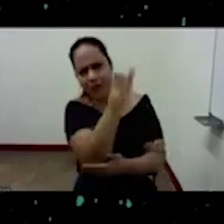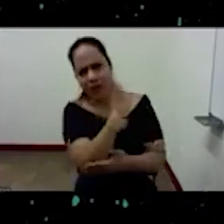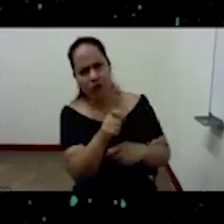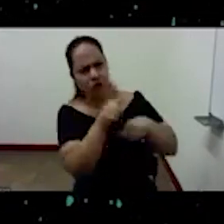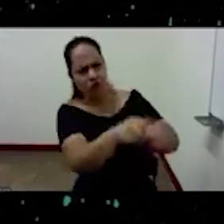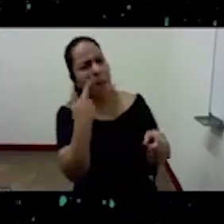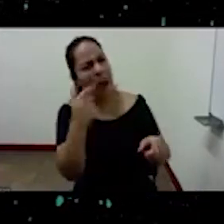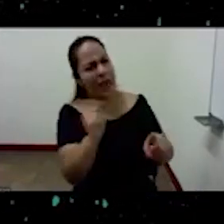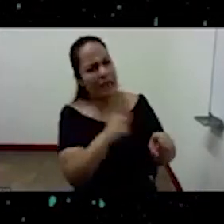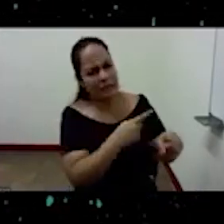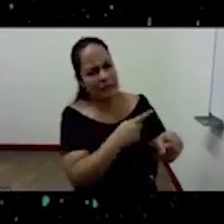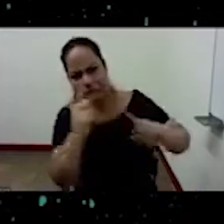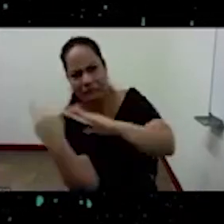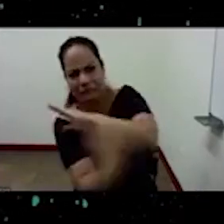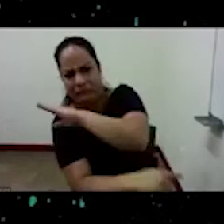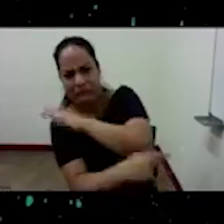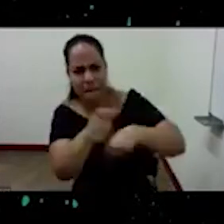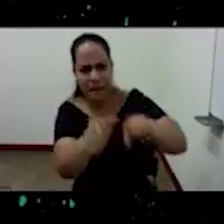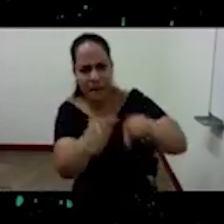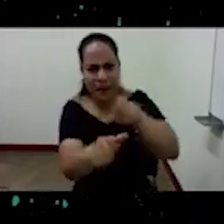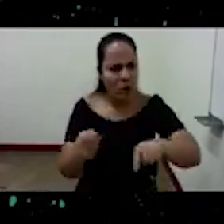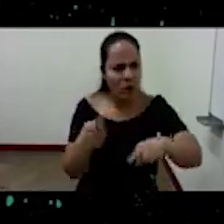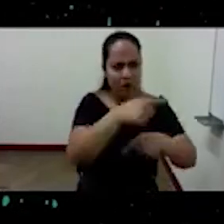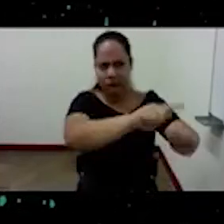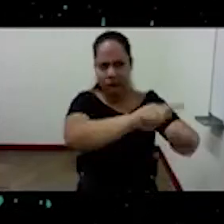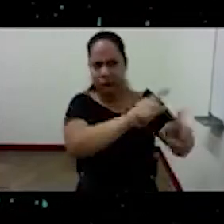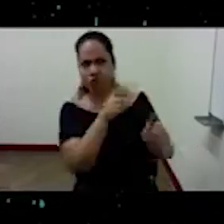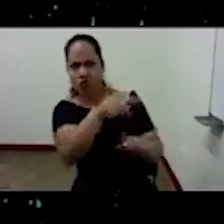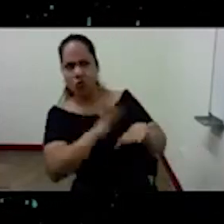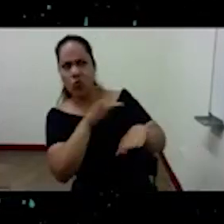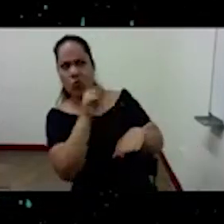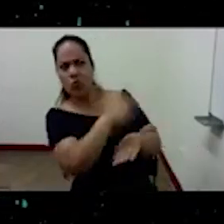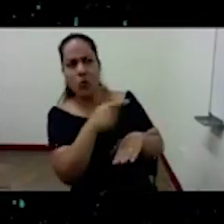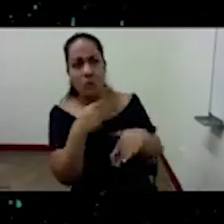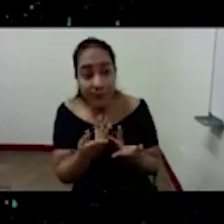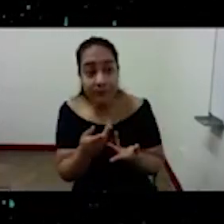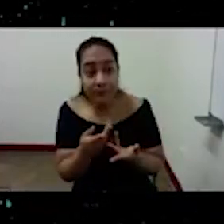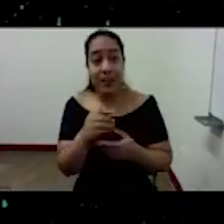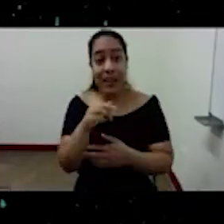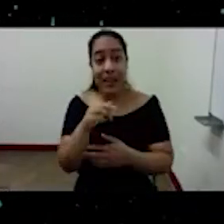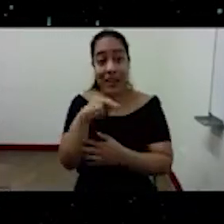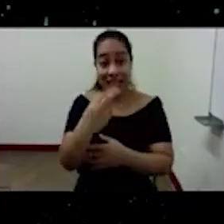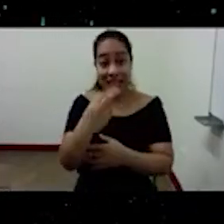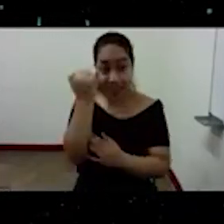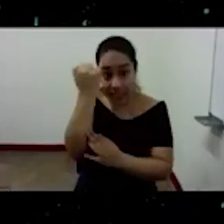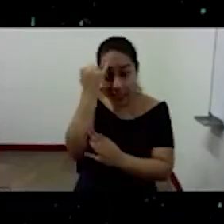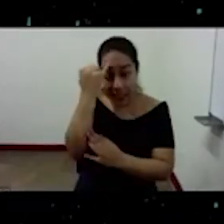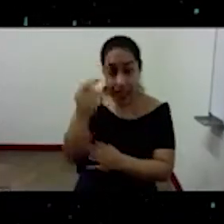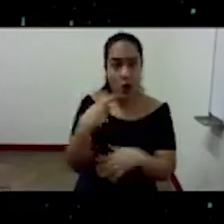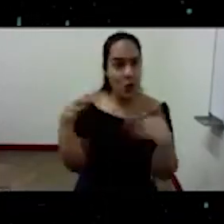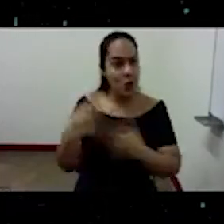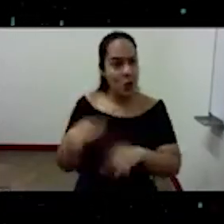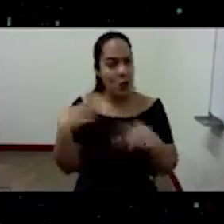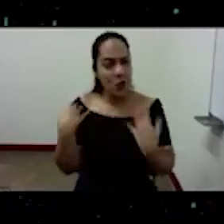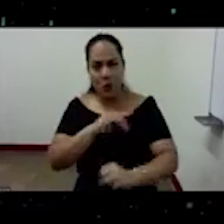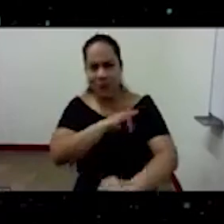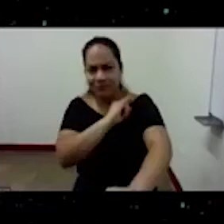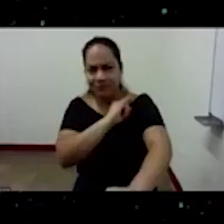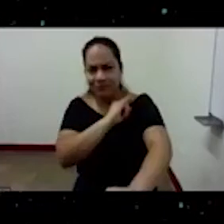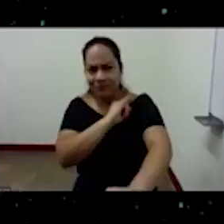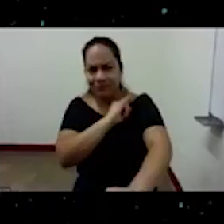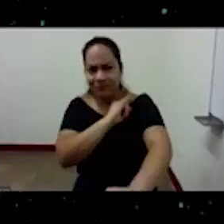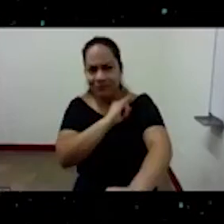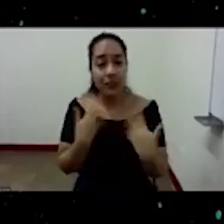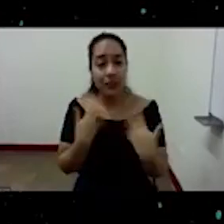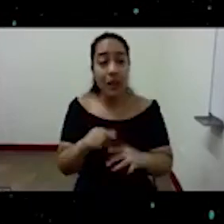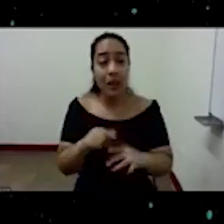y a Eurípides como su eficaz divulgador. La denuncia nietzscheana es portentosa, ya que tal golpe de mano